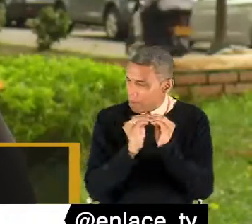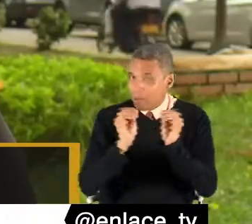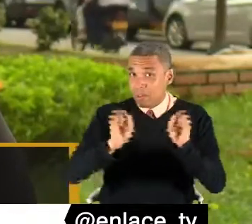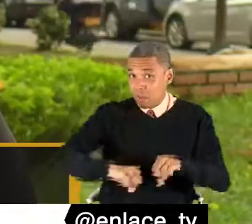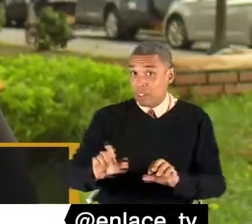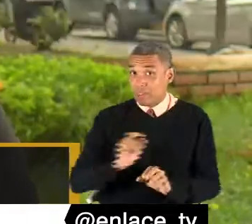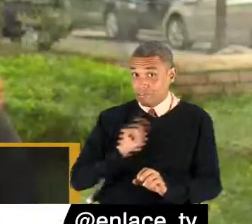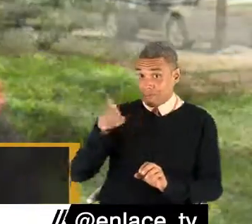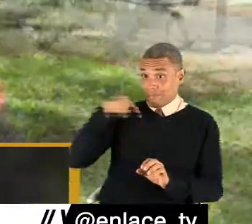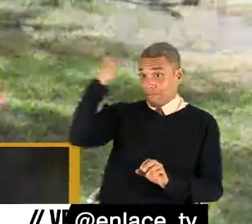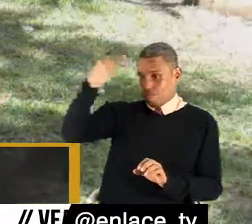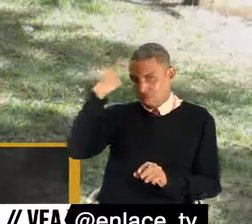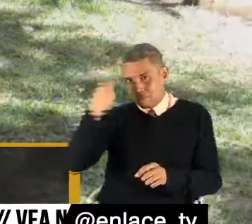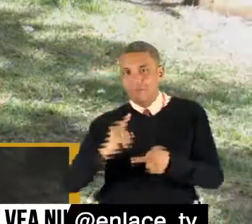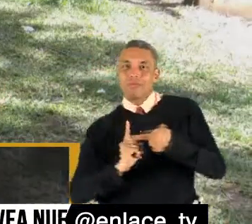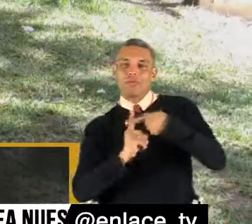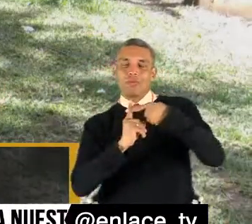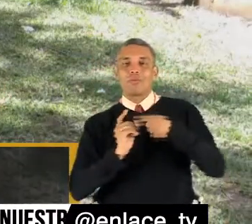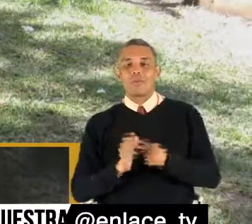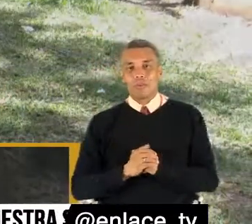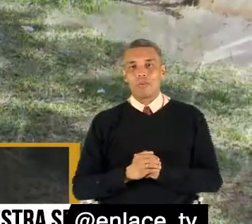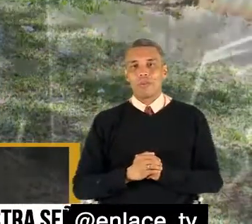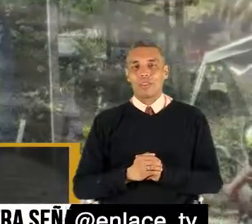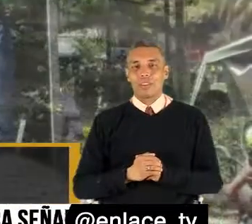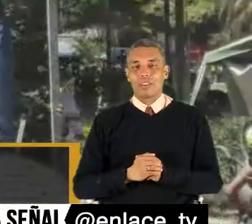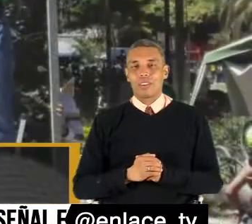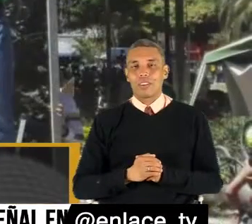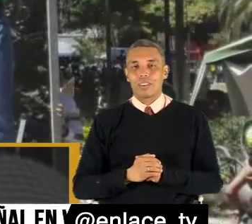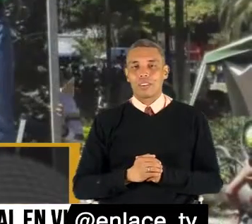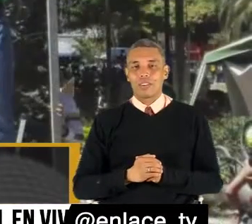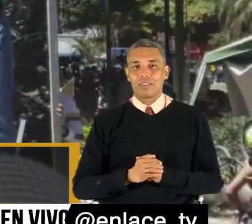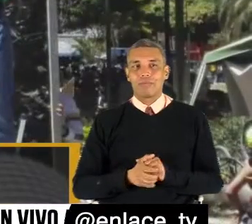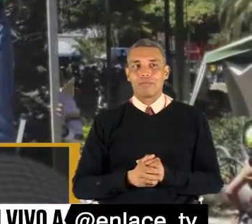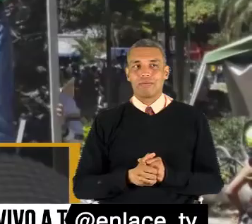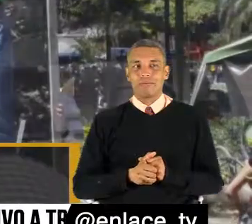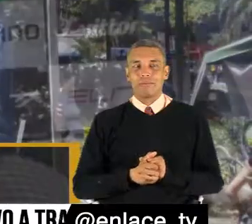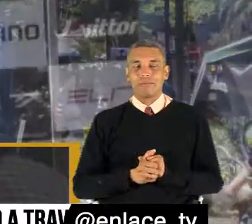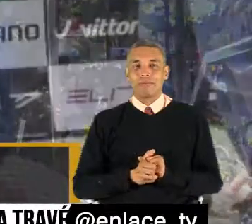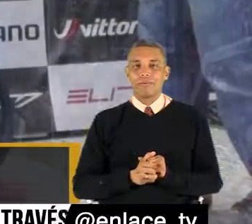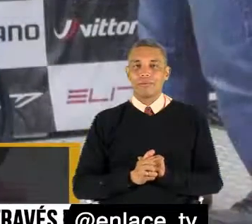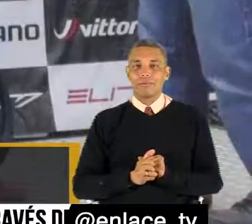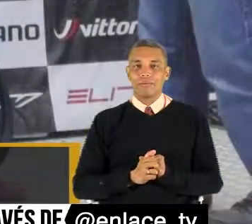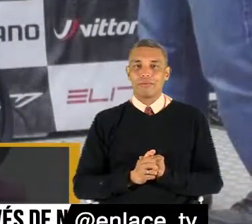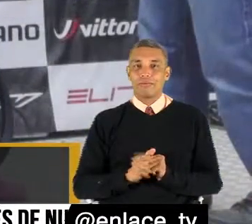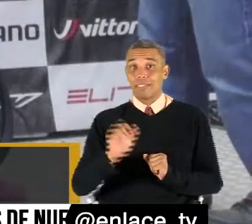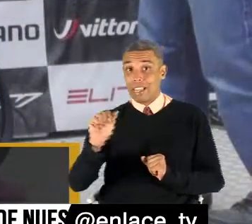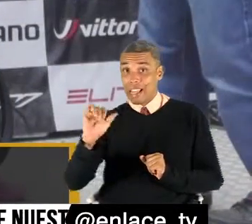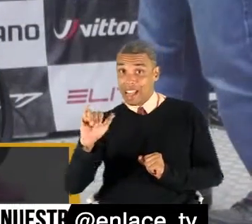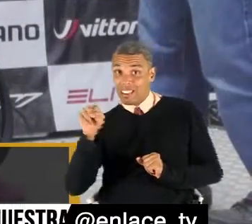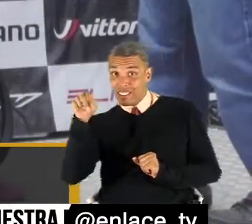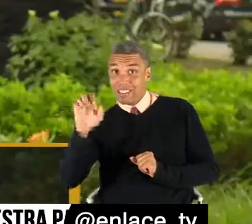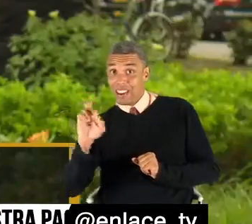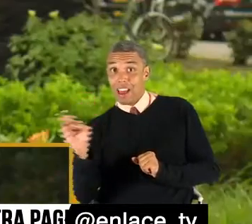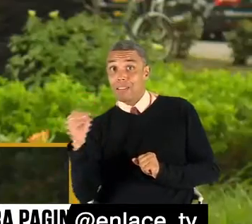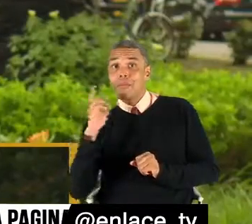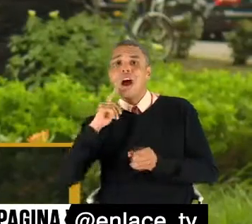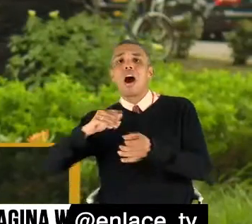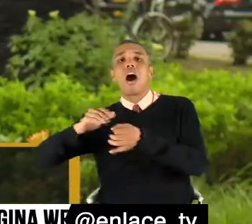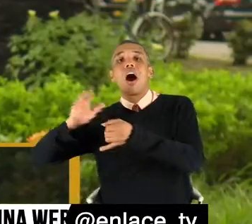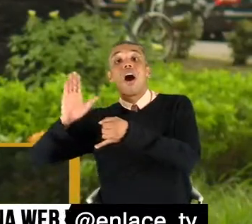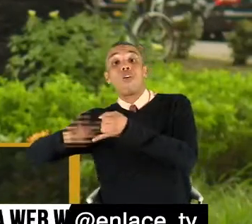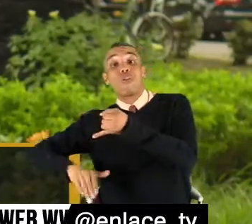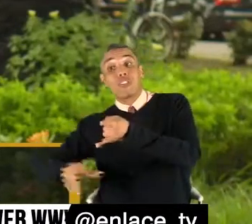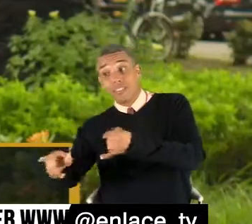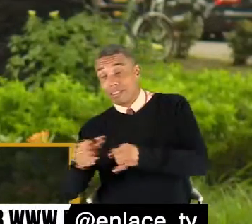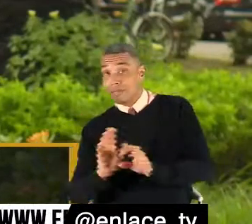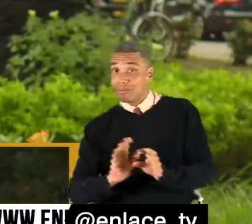lograr mucho más. Sus hermanos son el ejemplo a seguir para Ainara y hasta el momento la alumna supera a sus maestros. Que sigan entrenando